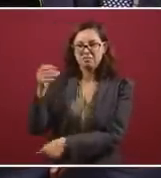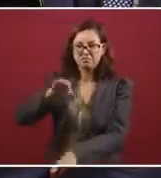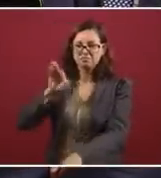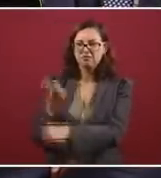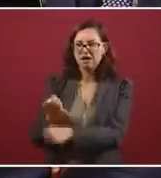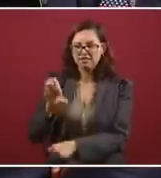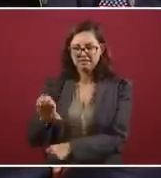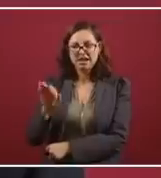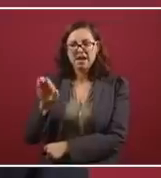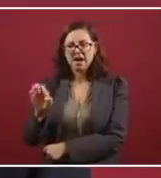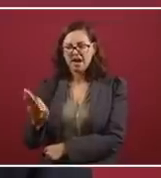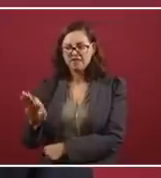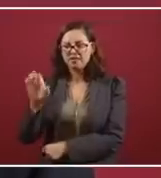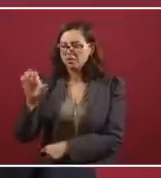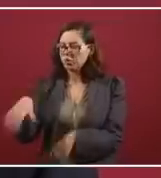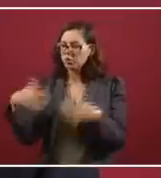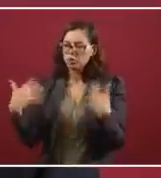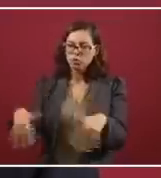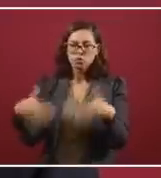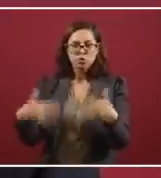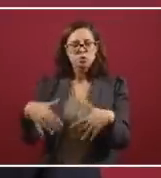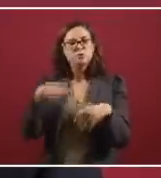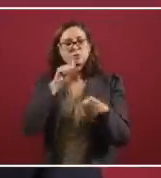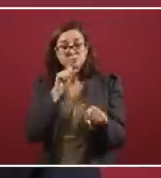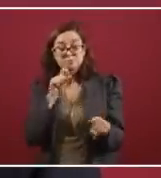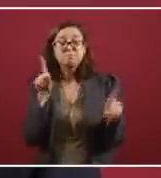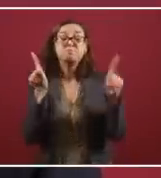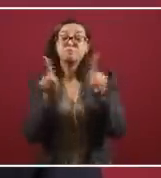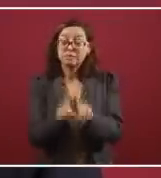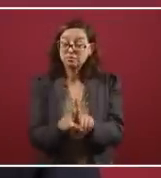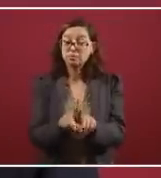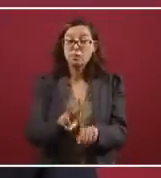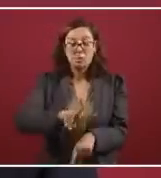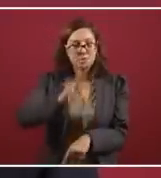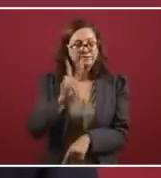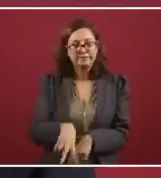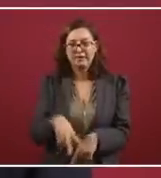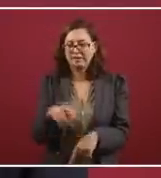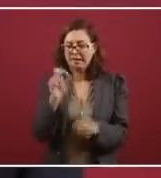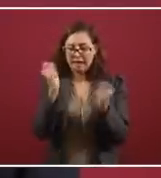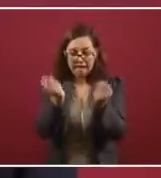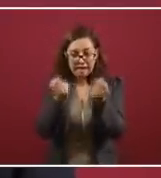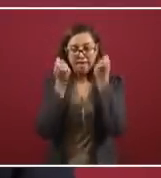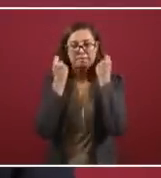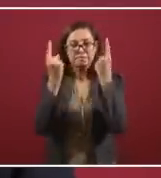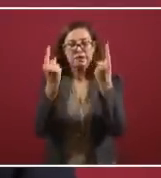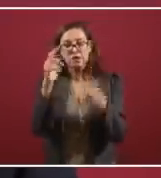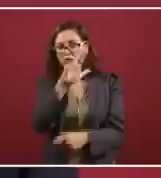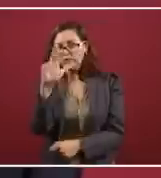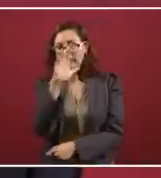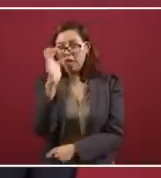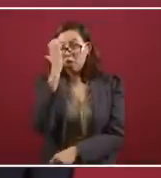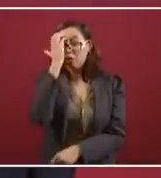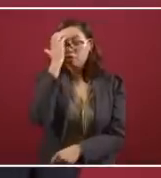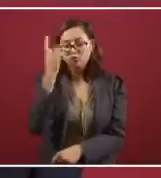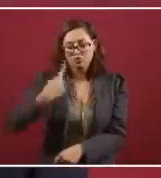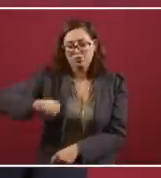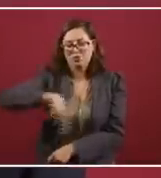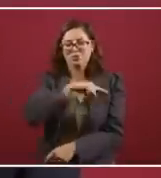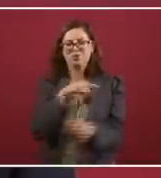Además, también un público reconocimiento, porque nos tocó verlo en este trabajo de mediación que hemos